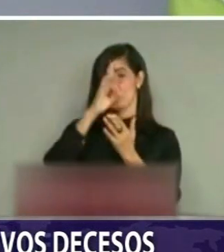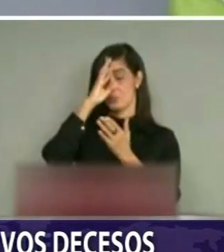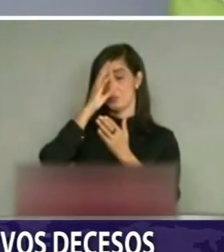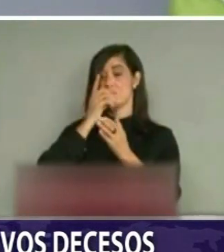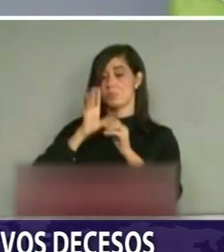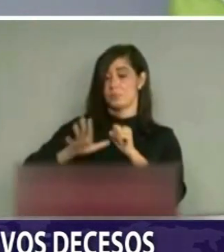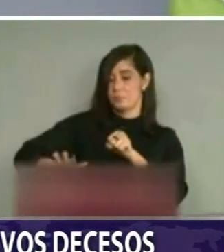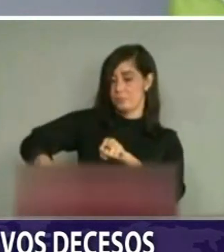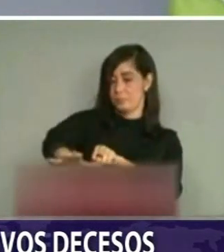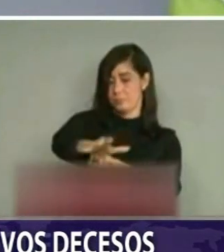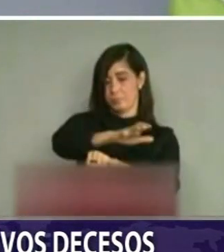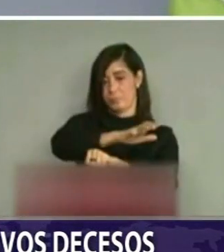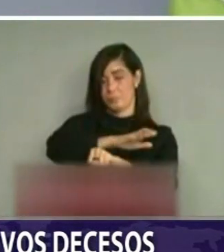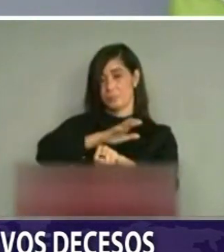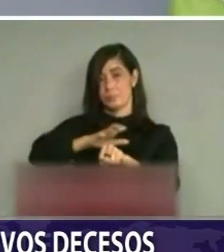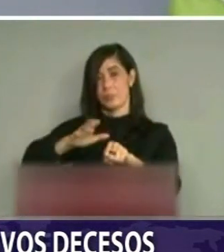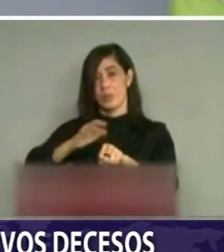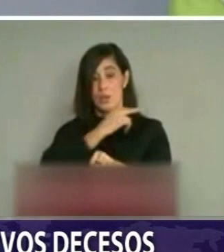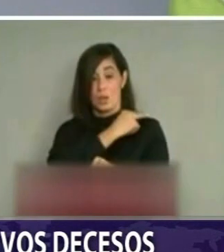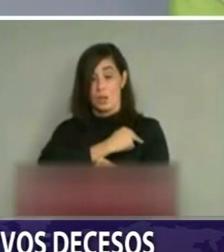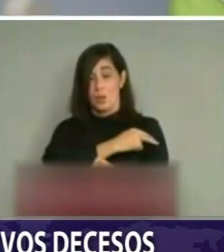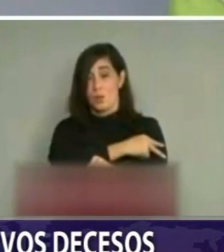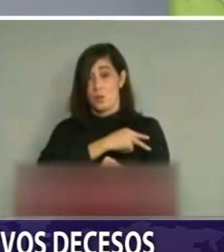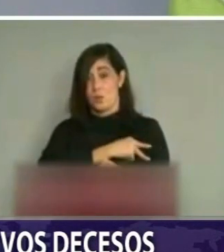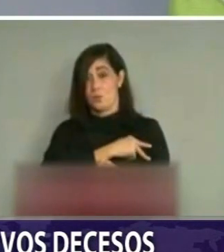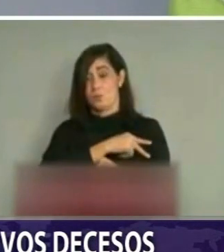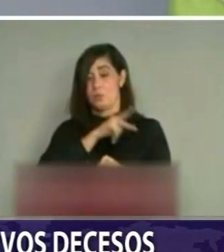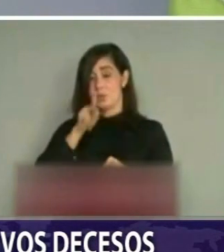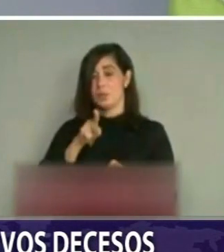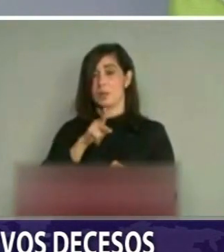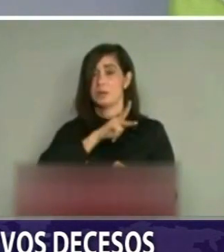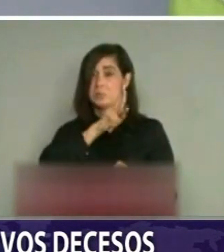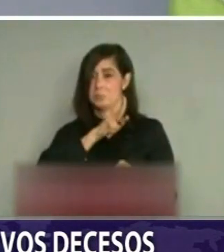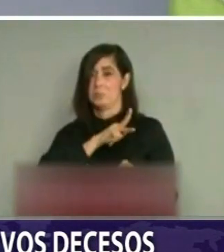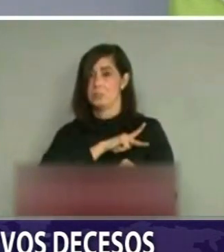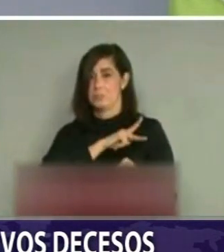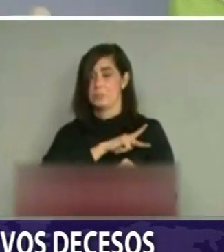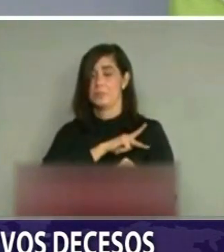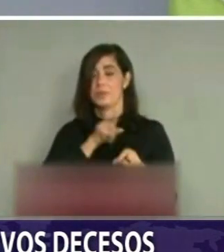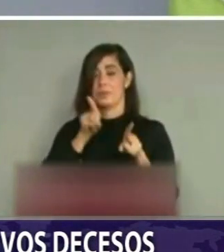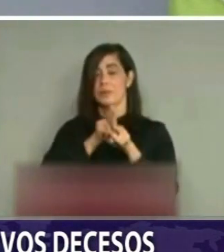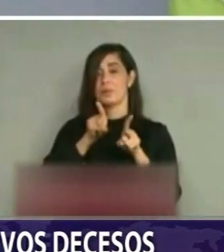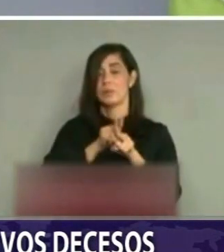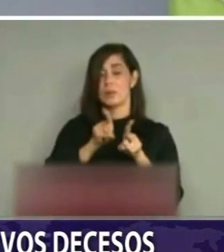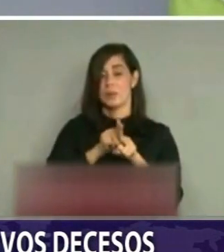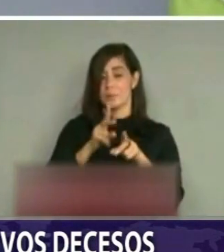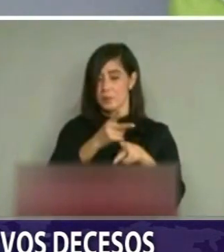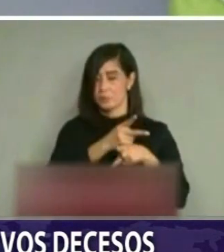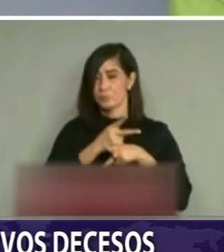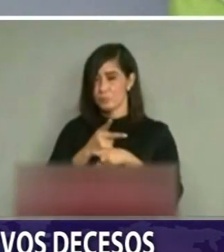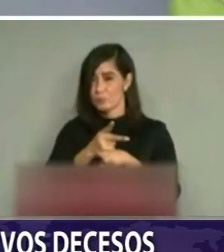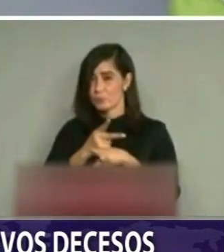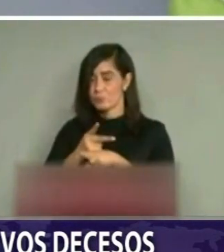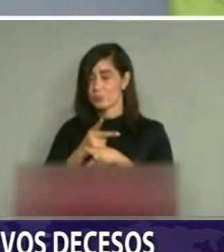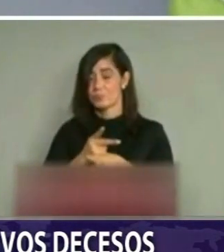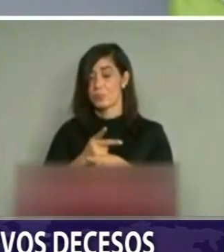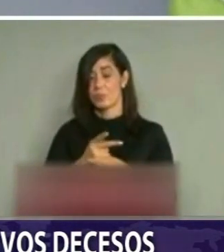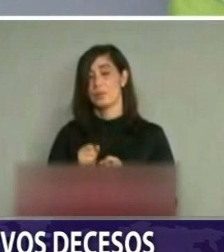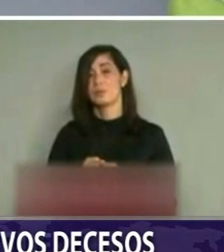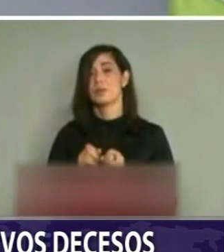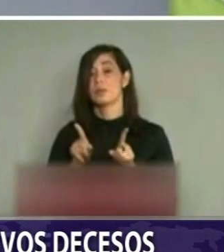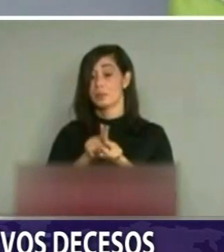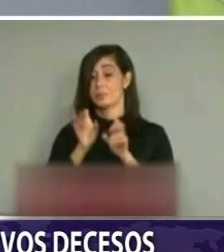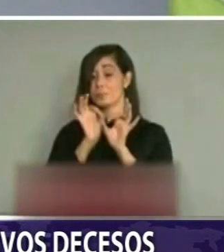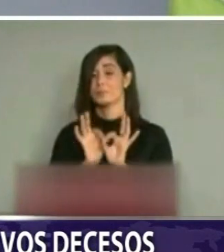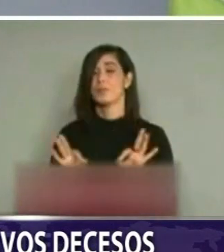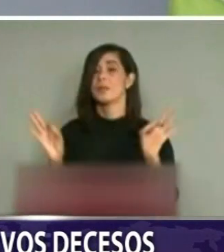las principales clínicas que estamos testeando ya en cuidados intensivos. Rafael Sánchez